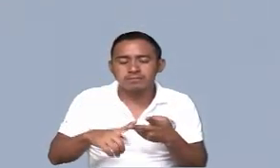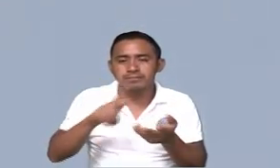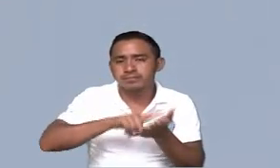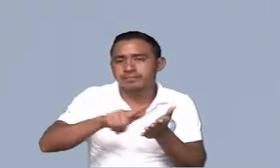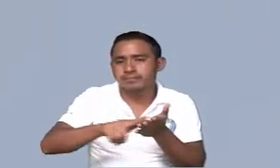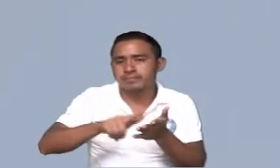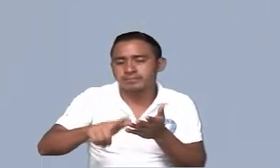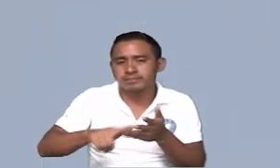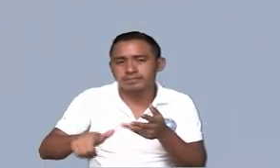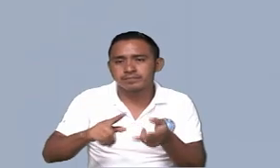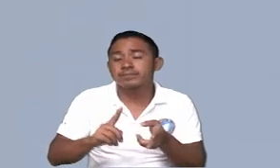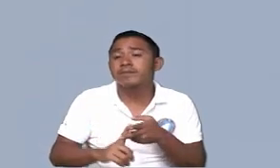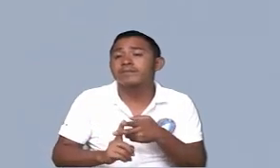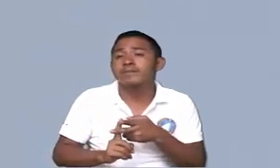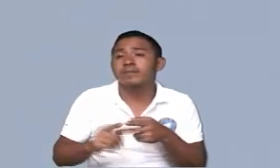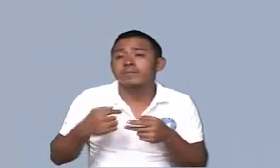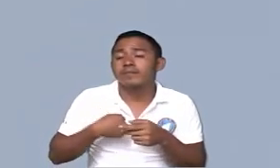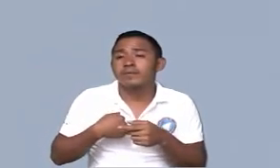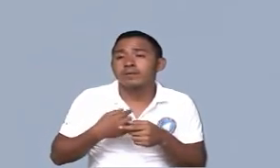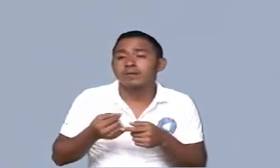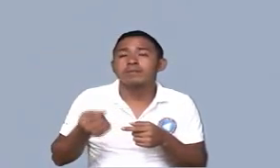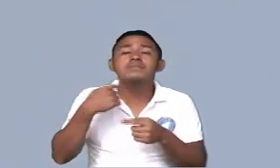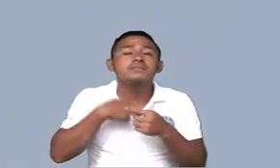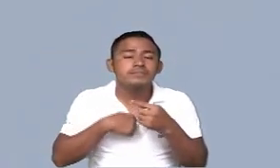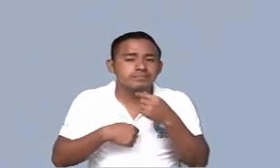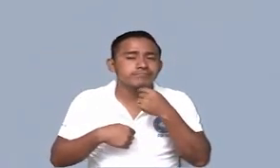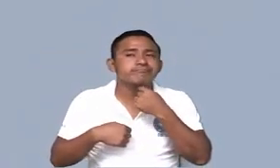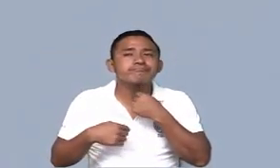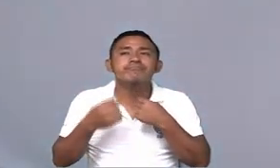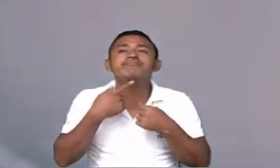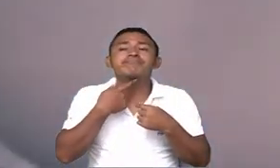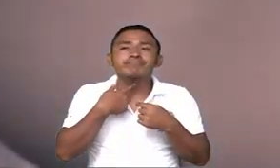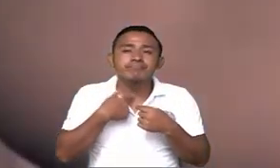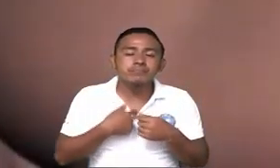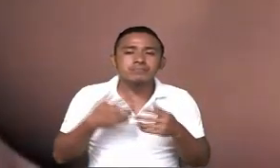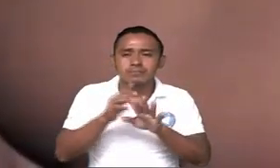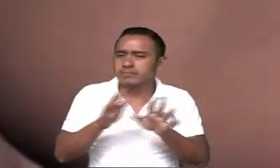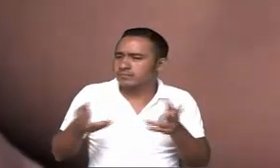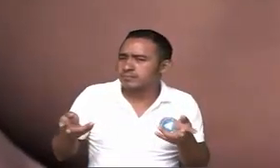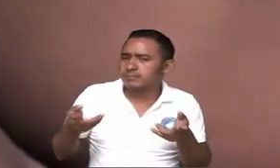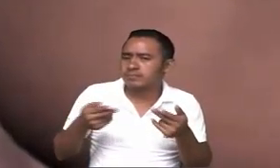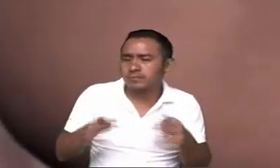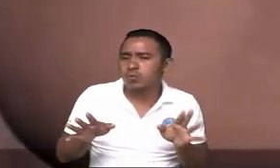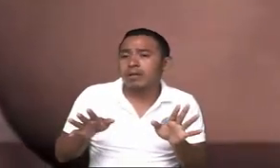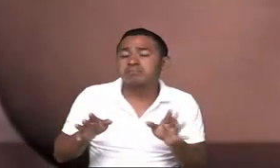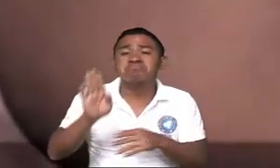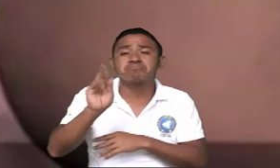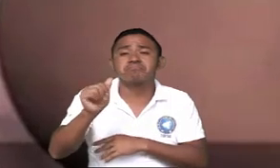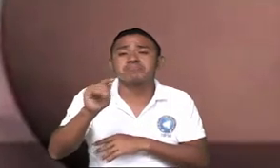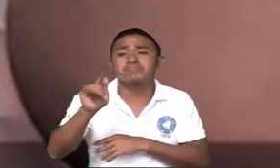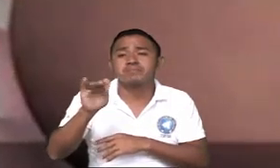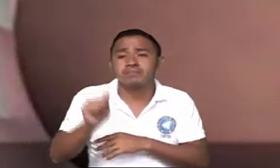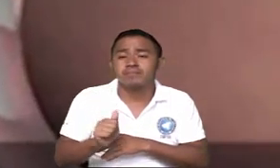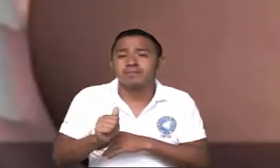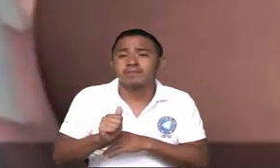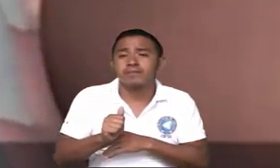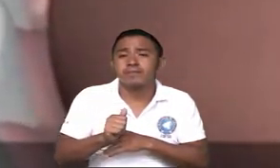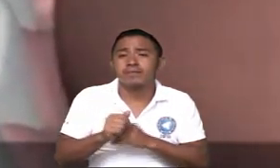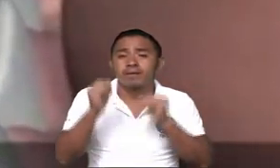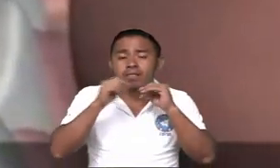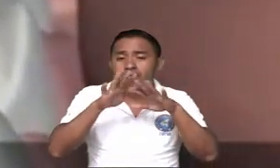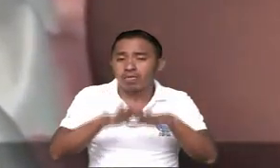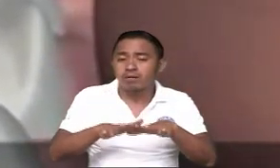de la lengua. Normalmente nosotros estamos tragando saliva, entonces eso, las bacterias ya no se